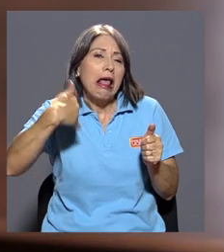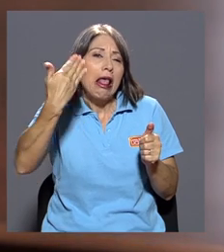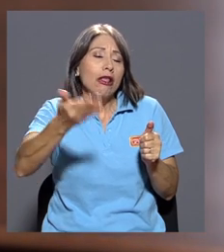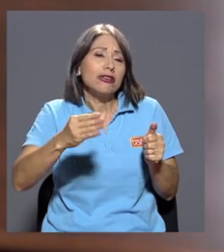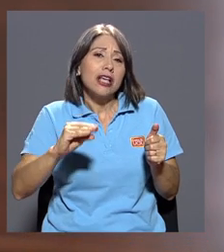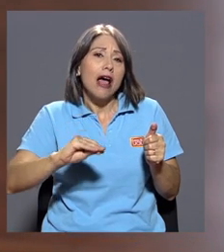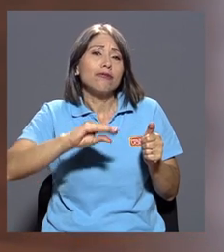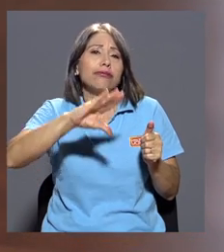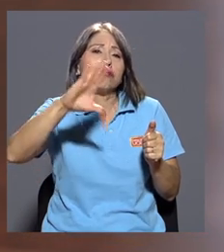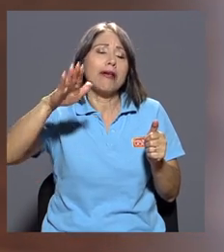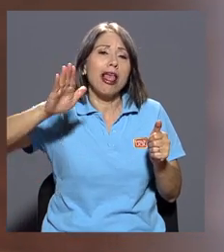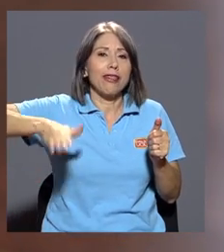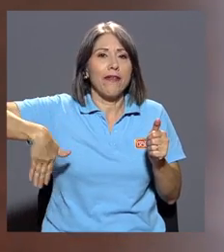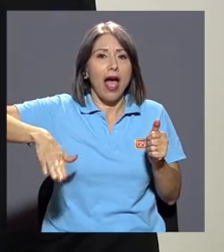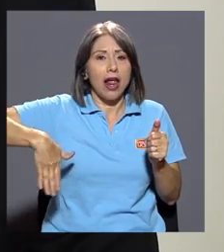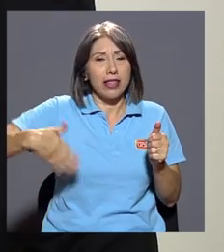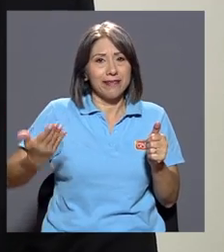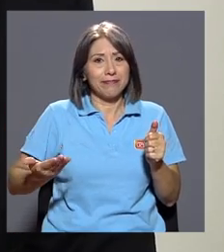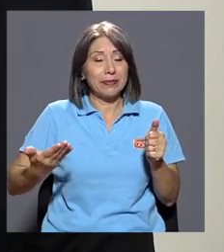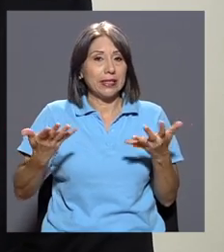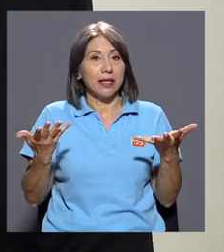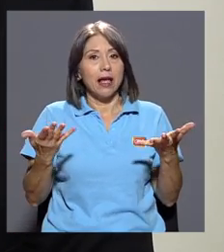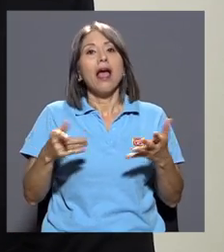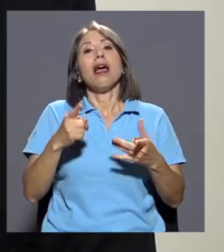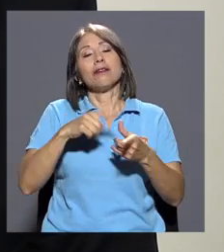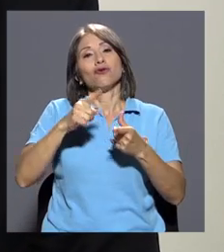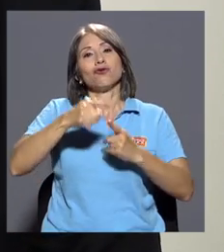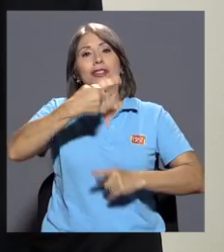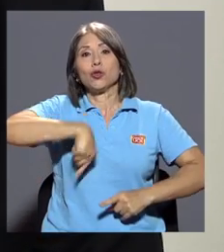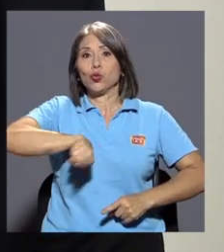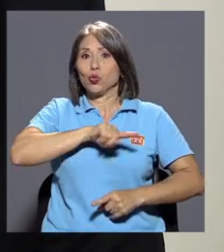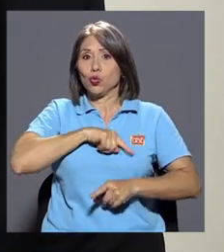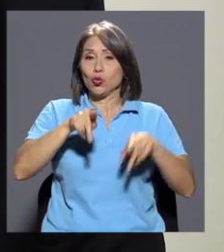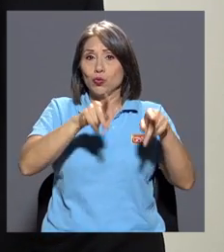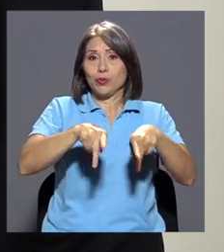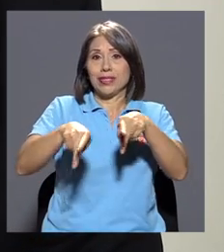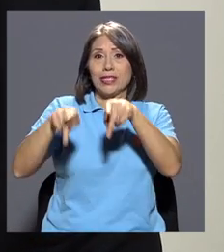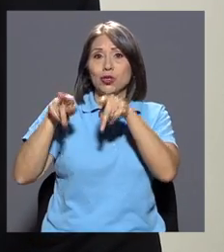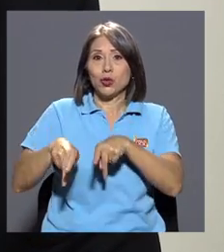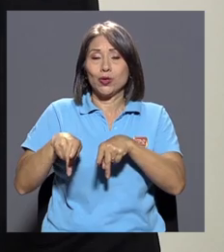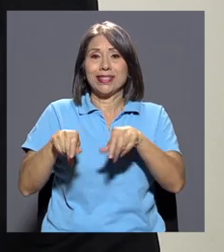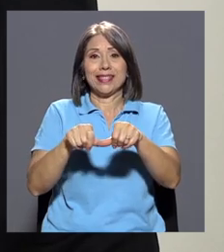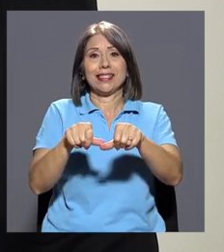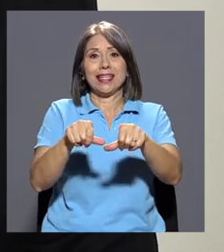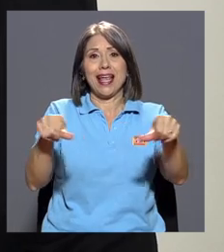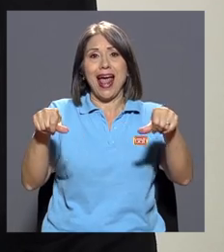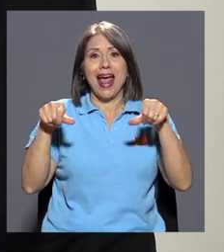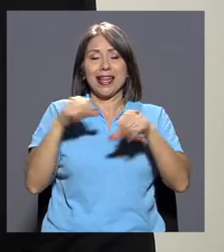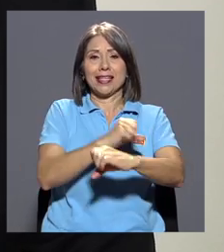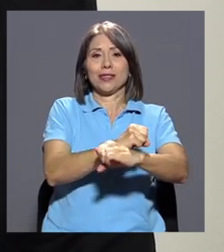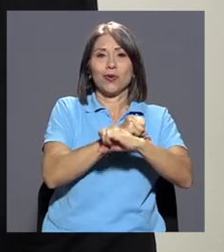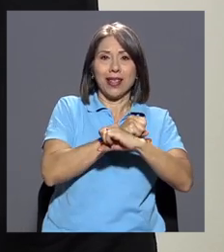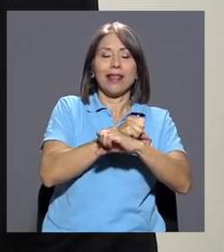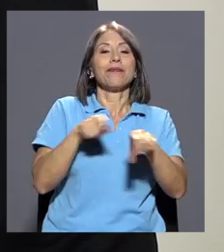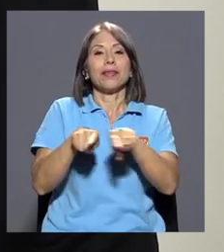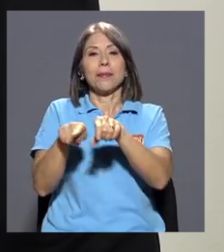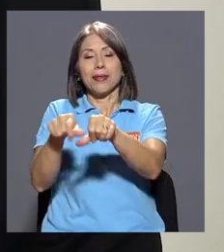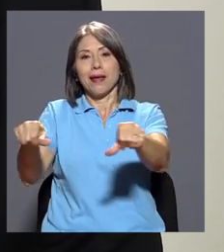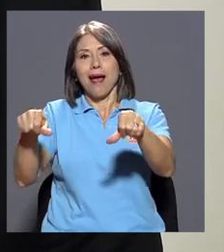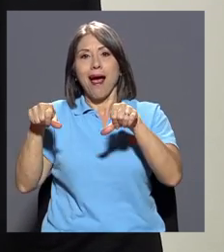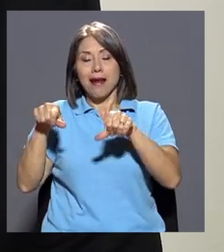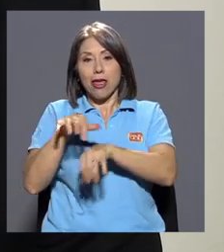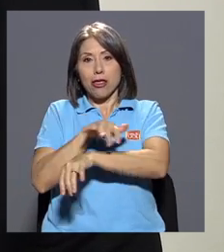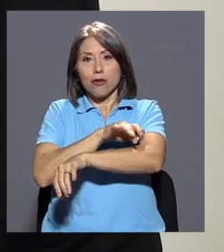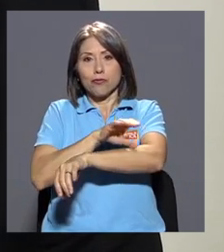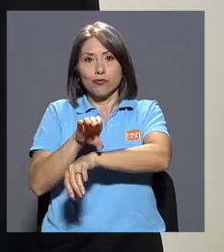tarde. A partir de ahí entonces nos dedicamos, gente de la sección de seguridad y del centro de informática,